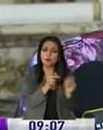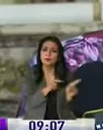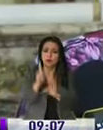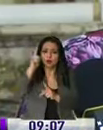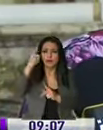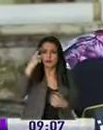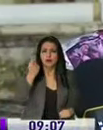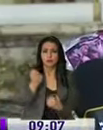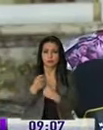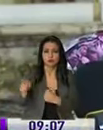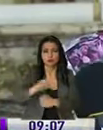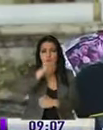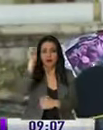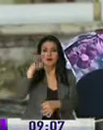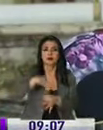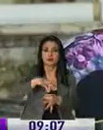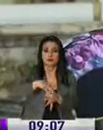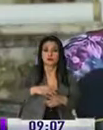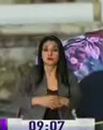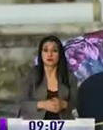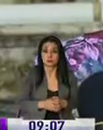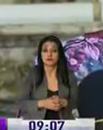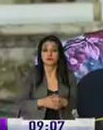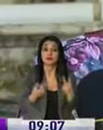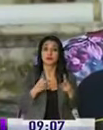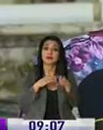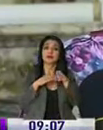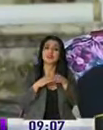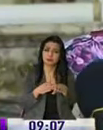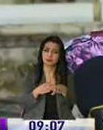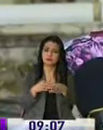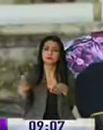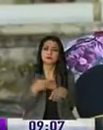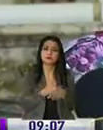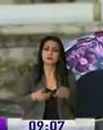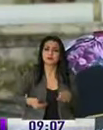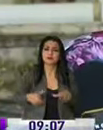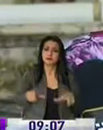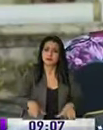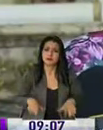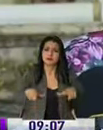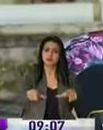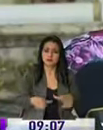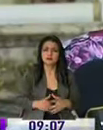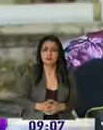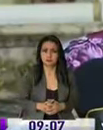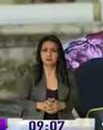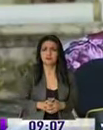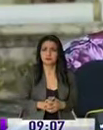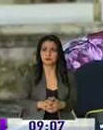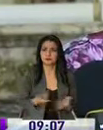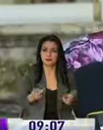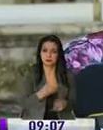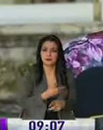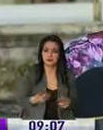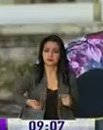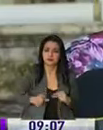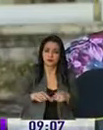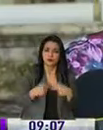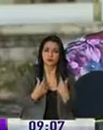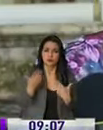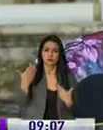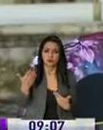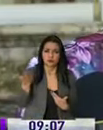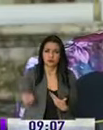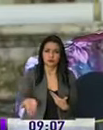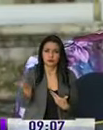de gobierno que ganó las elecciones y un respaldo irrestricto al presidente de la República y presidente de Alianza País, que es